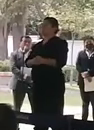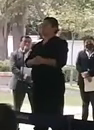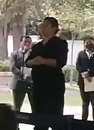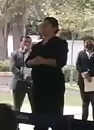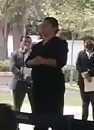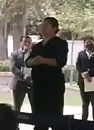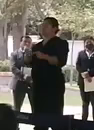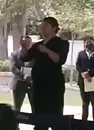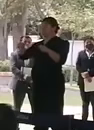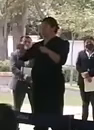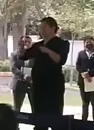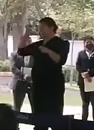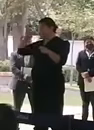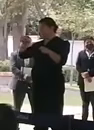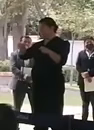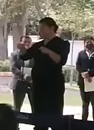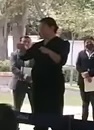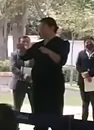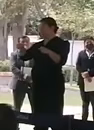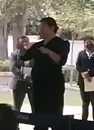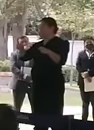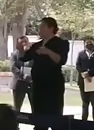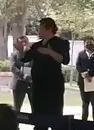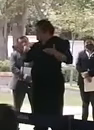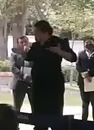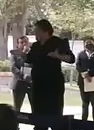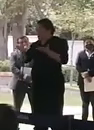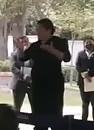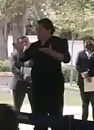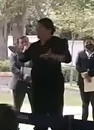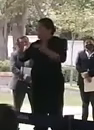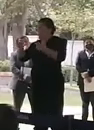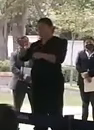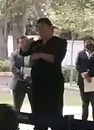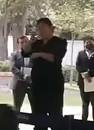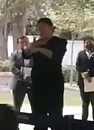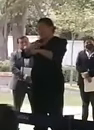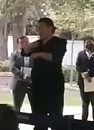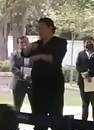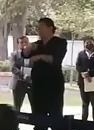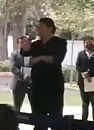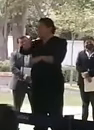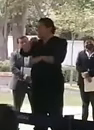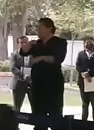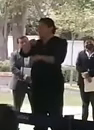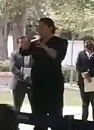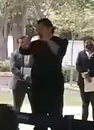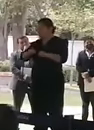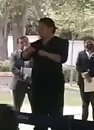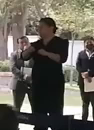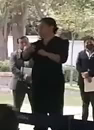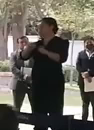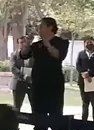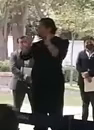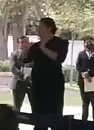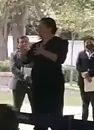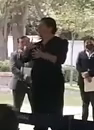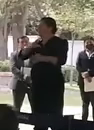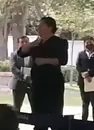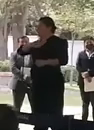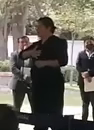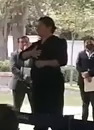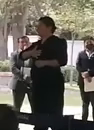de México al otro lado de los Estados Unidos para que allá vaya a la justicia. Eso tenemos que hacer